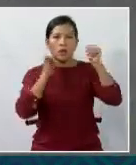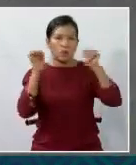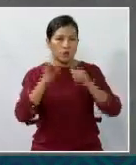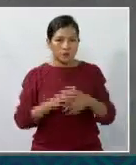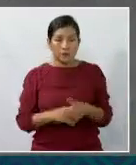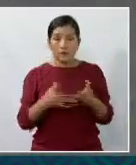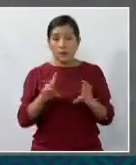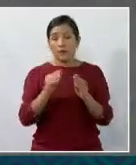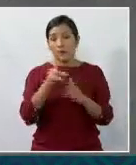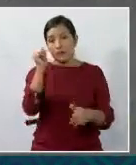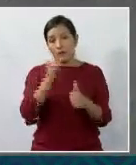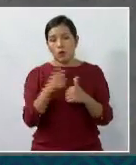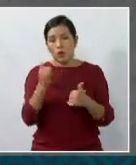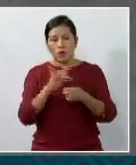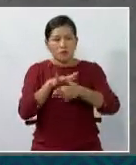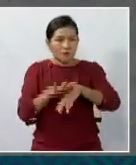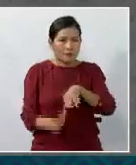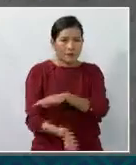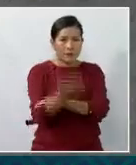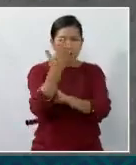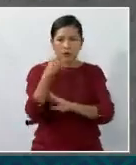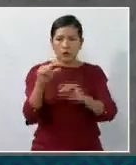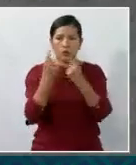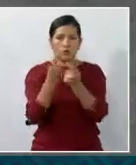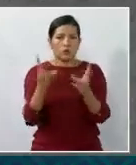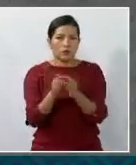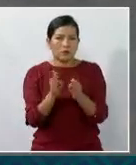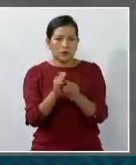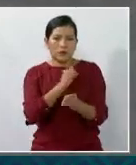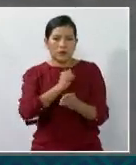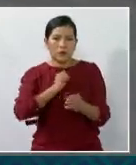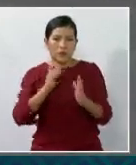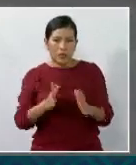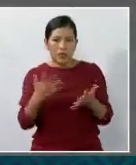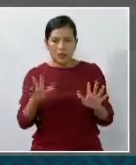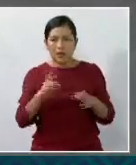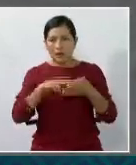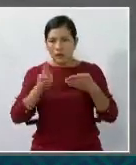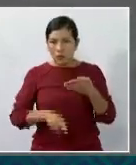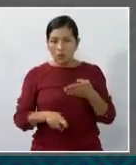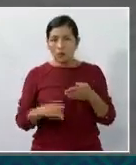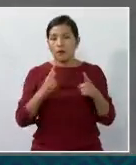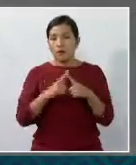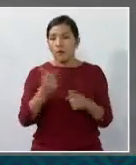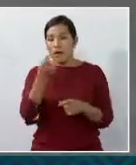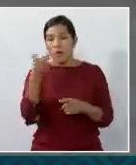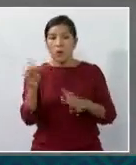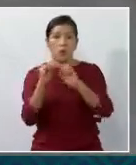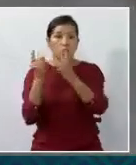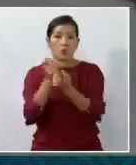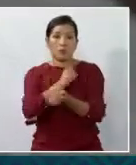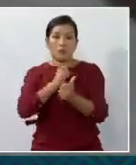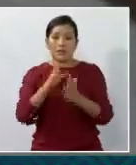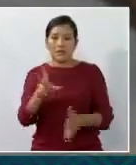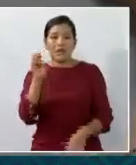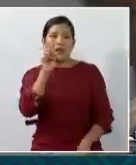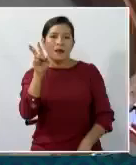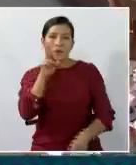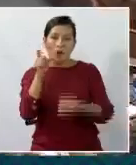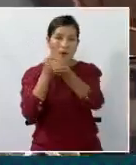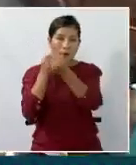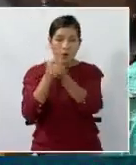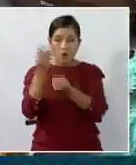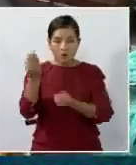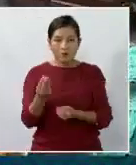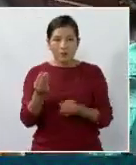sobre los hechos que ocurrieron en la cámara de senadores para la elección de la directiva en esa cámara senadores de vistas pactaron con la oposición Para no perder